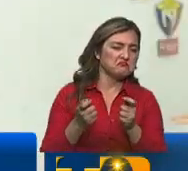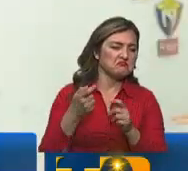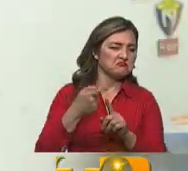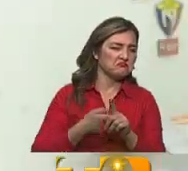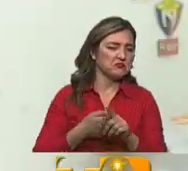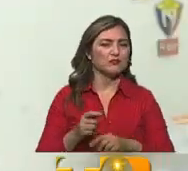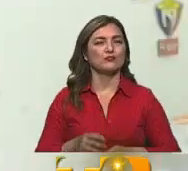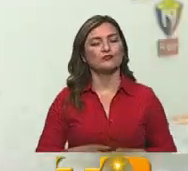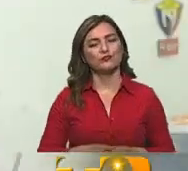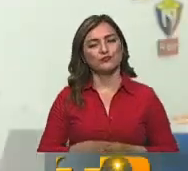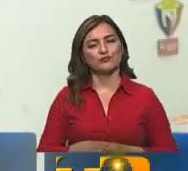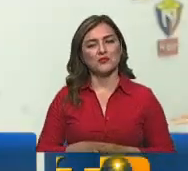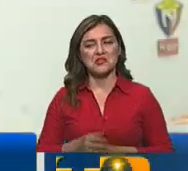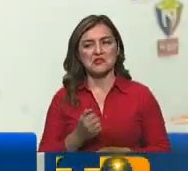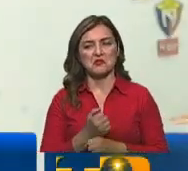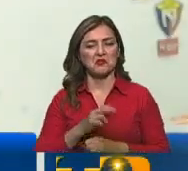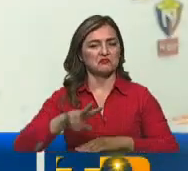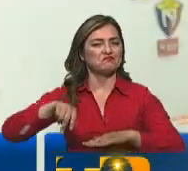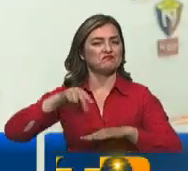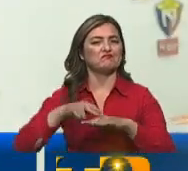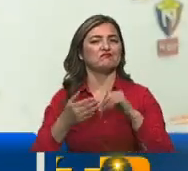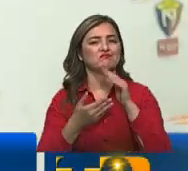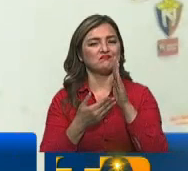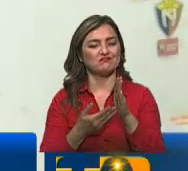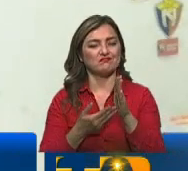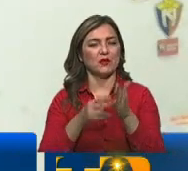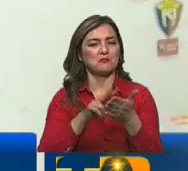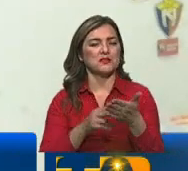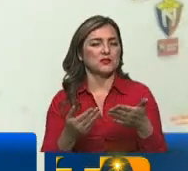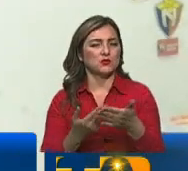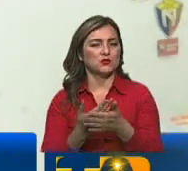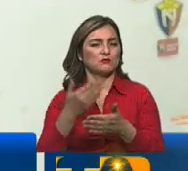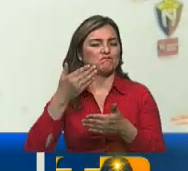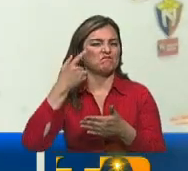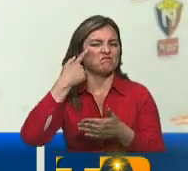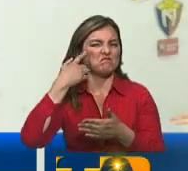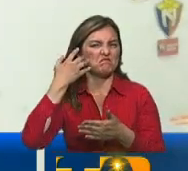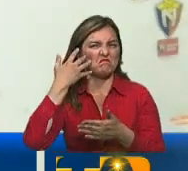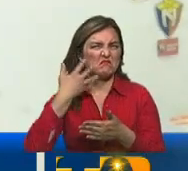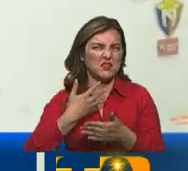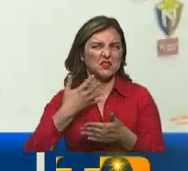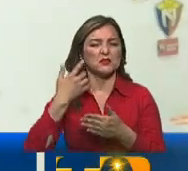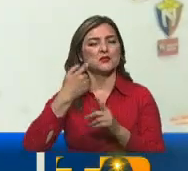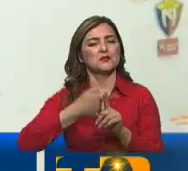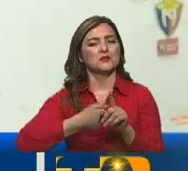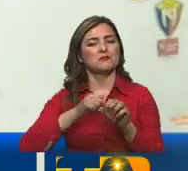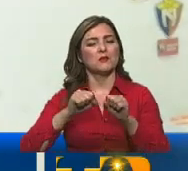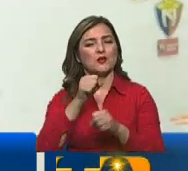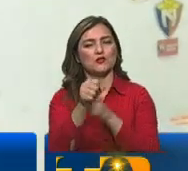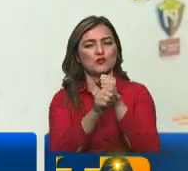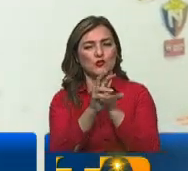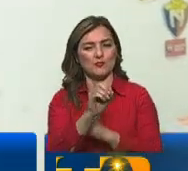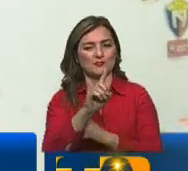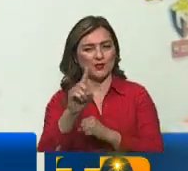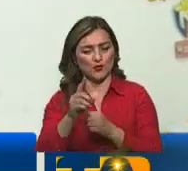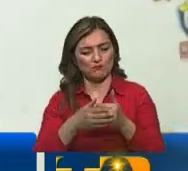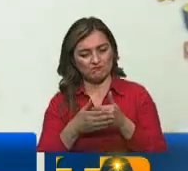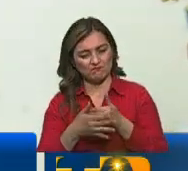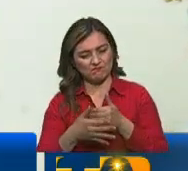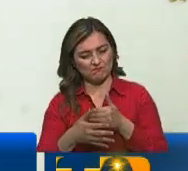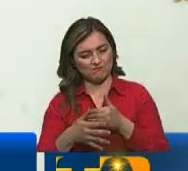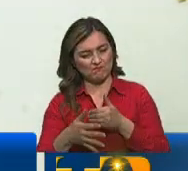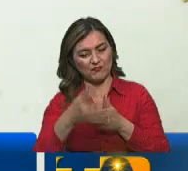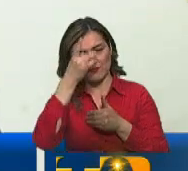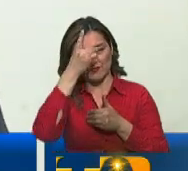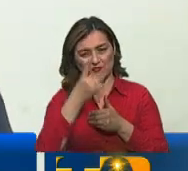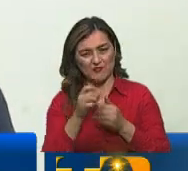ha estado trabajando con normalidad lo que era renovación hasta el mes de mayo del 2021. A partir de esa fecha ellos